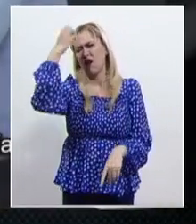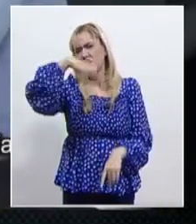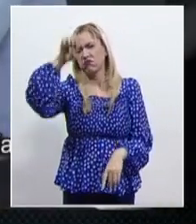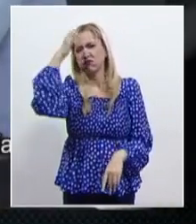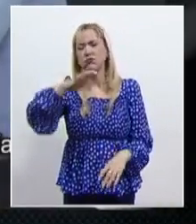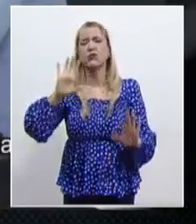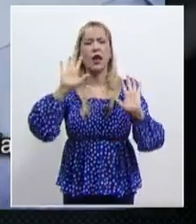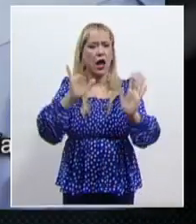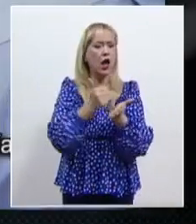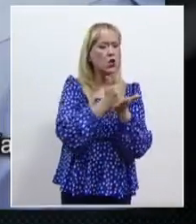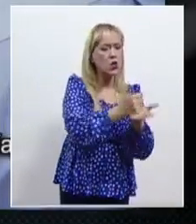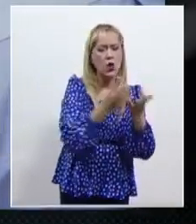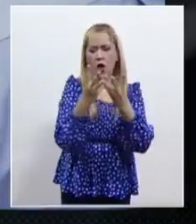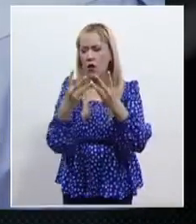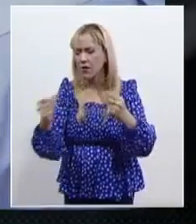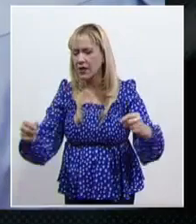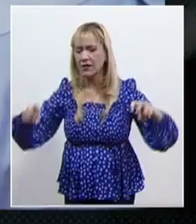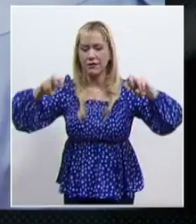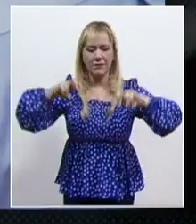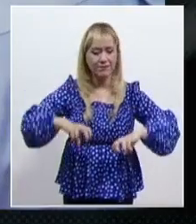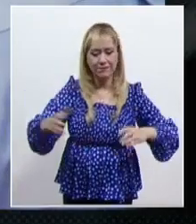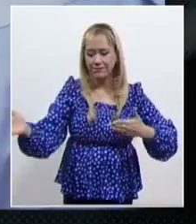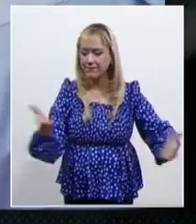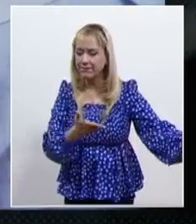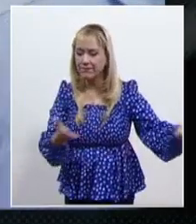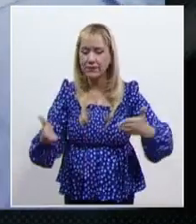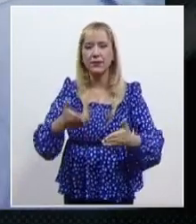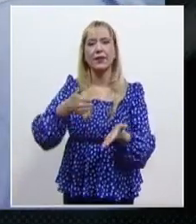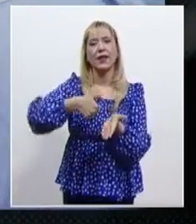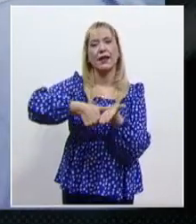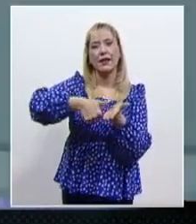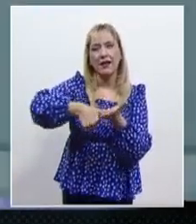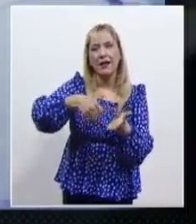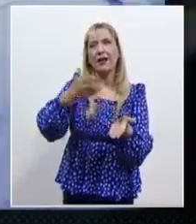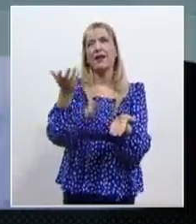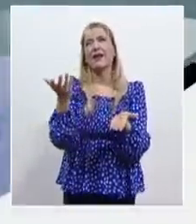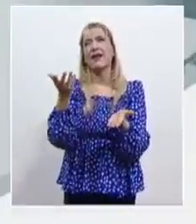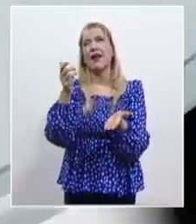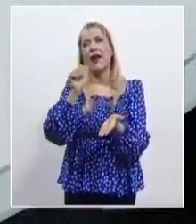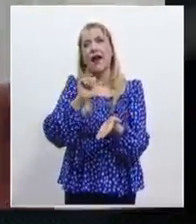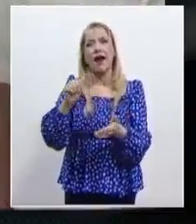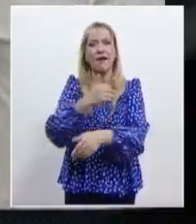a solucionar conflictos familiares, civiles, mercantiles y comunitarios.